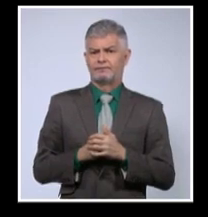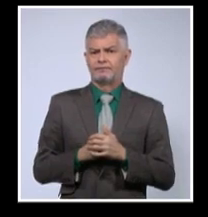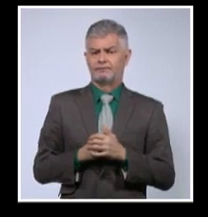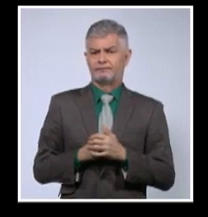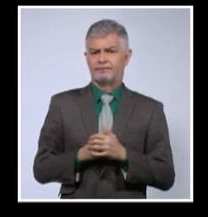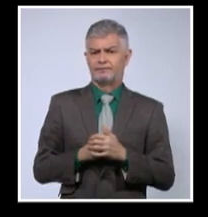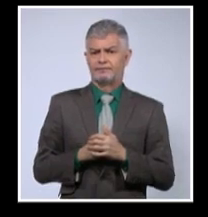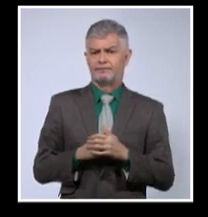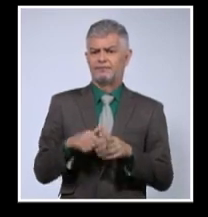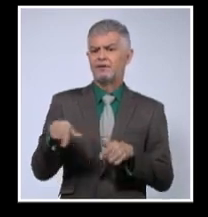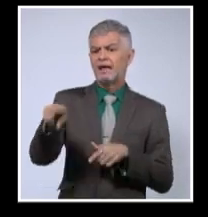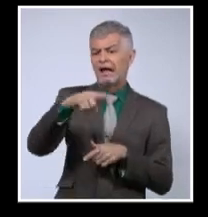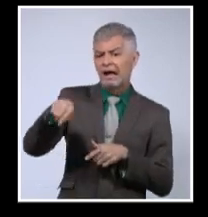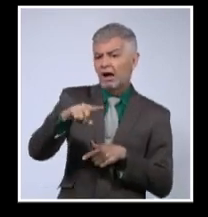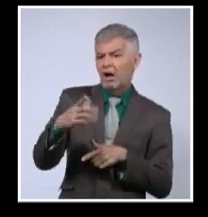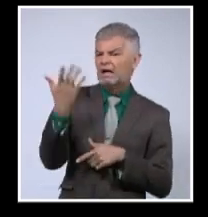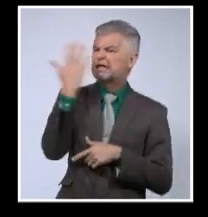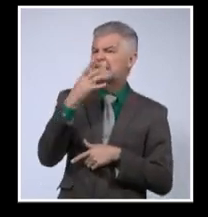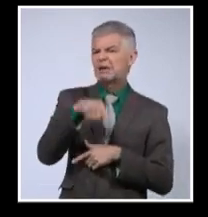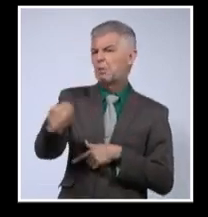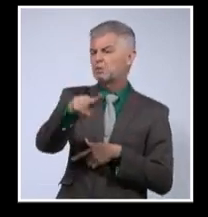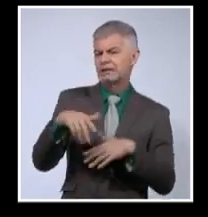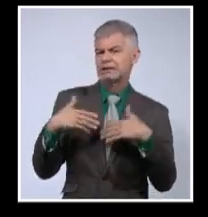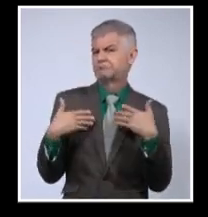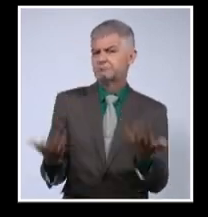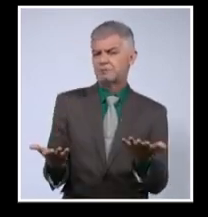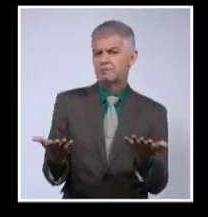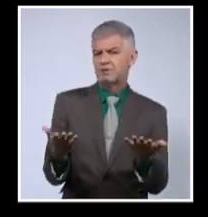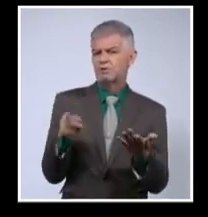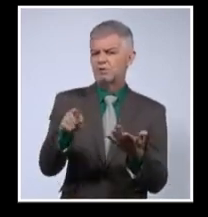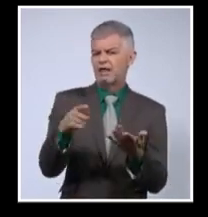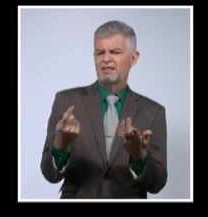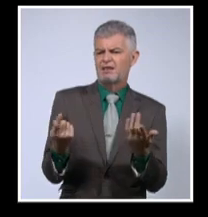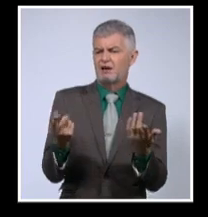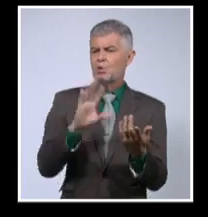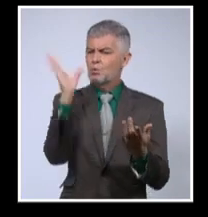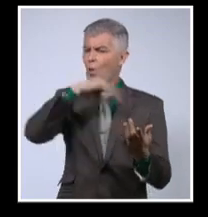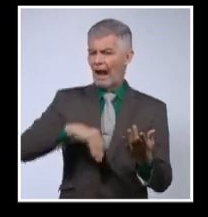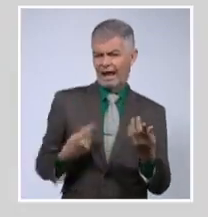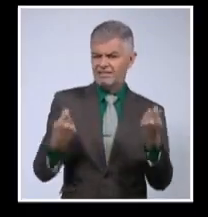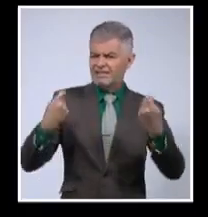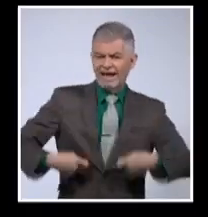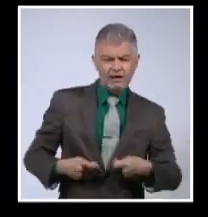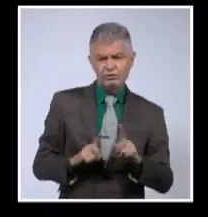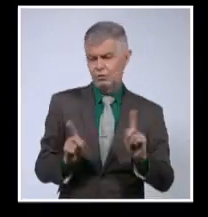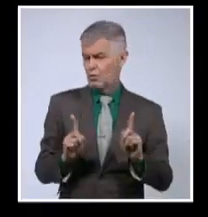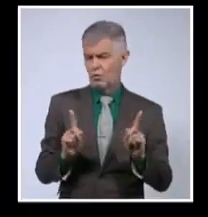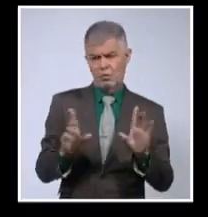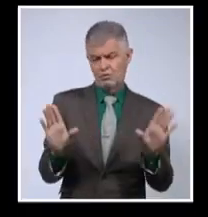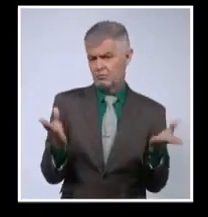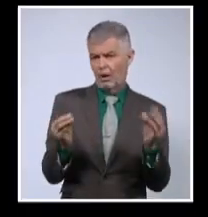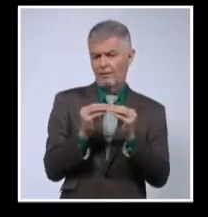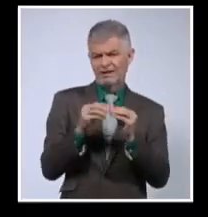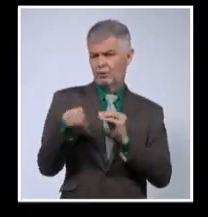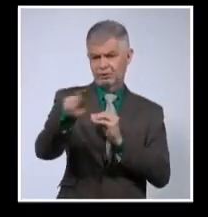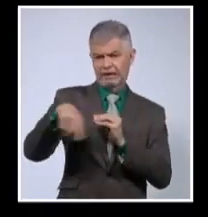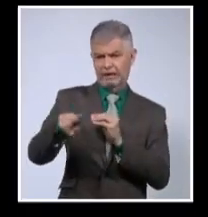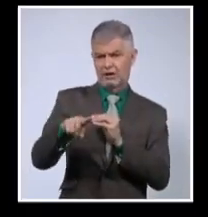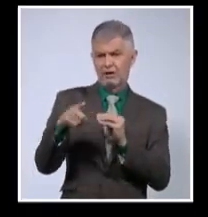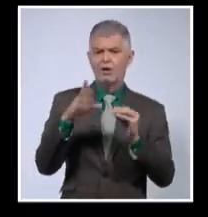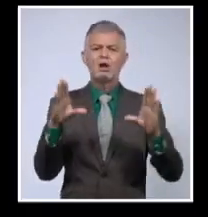Luis. ¿Quiénes son ustedes para rogarse el derecho que no les compete? Una noche cogiendo un poquito de